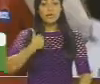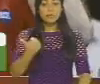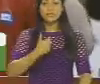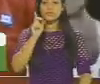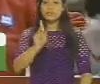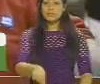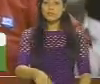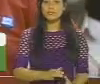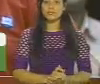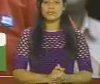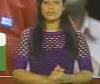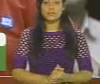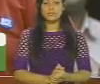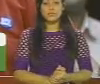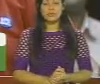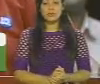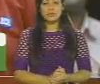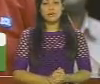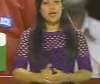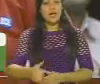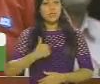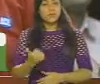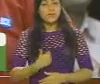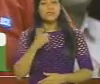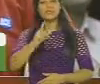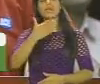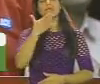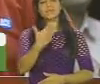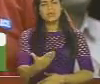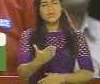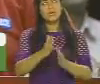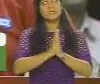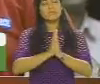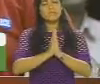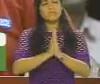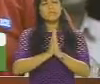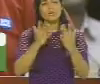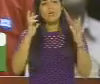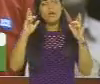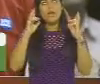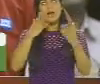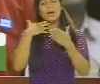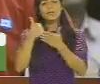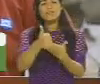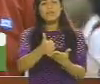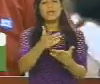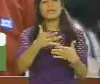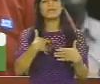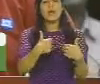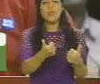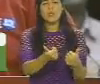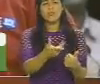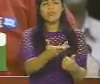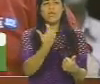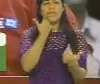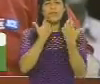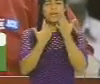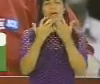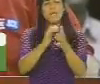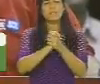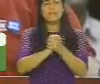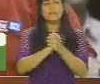también para pedir por la salud, pues, de nuestra compatriota, amiga y